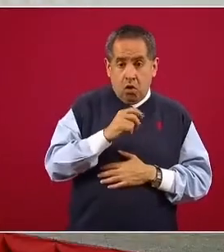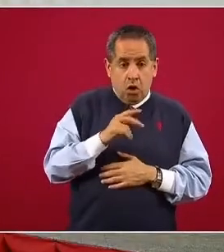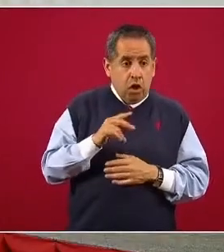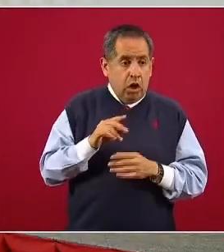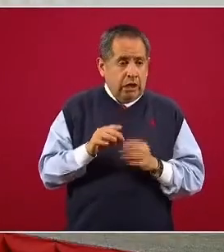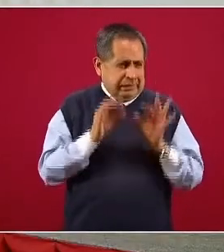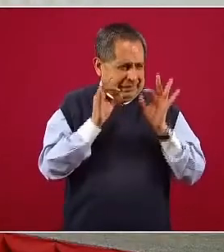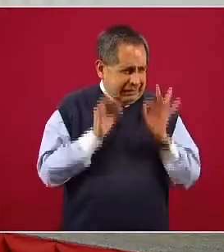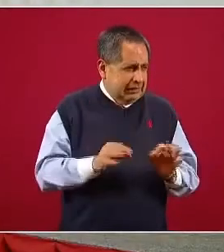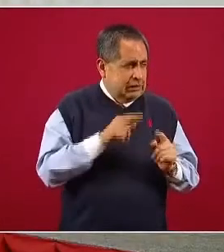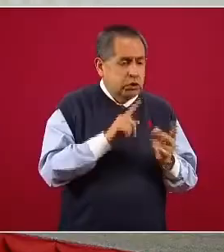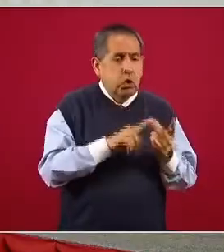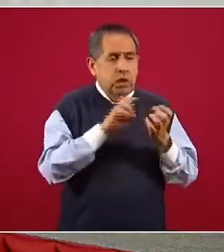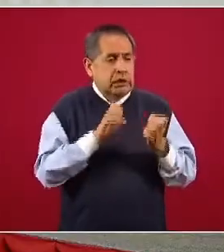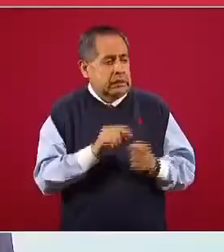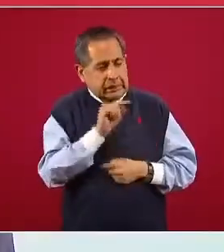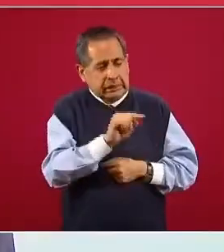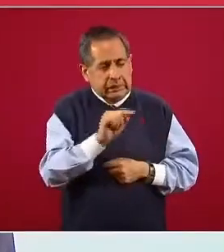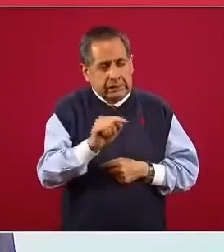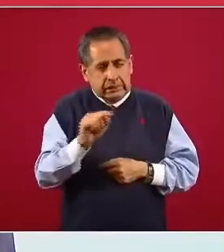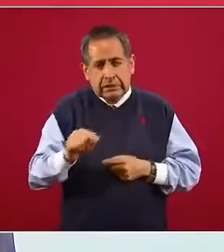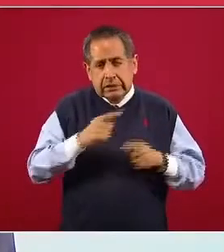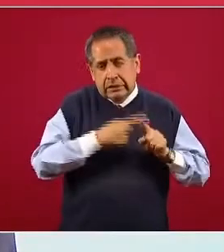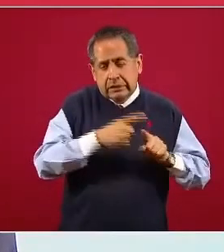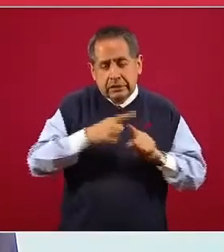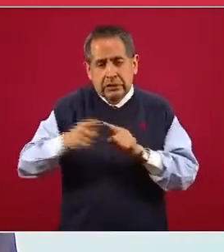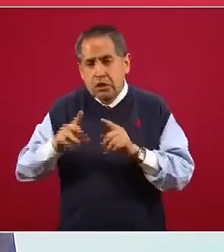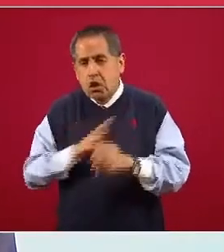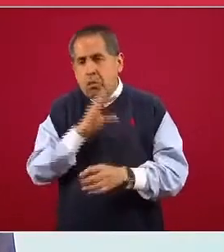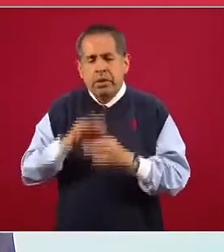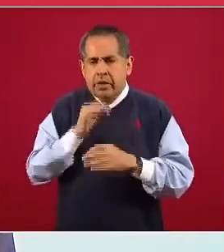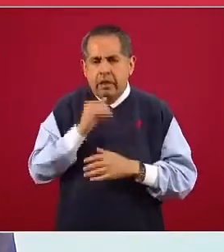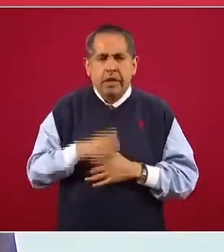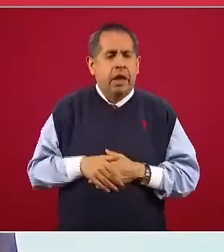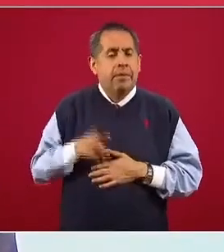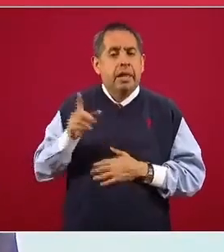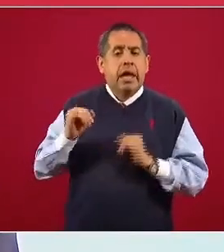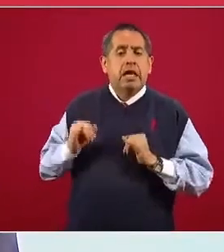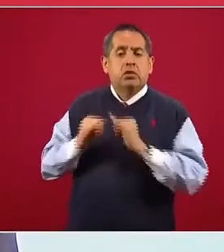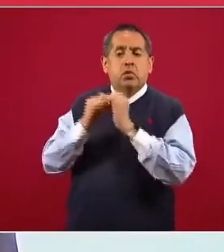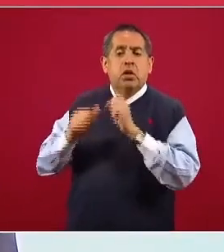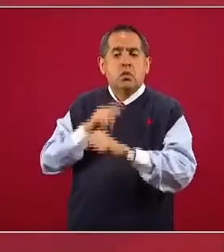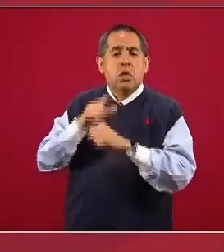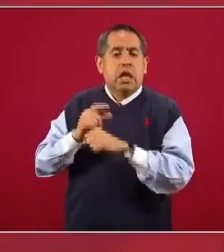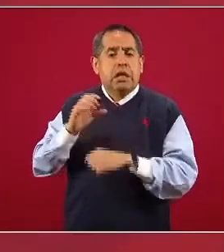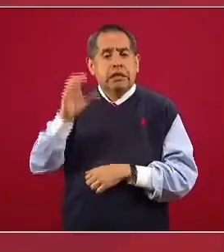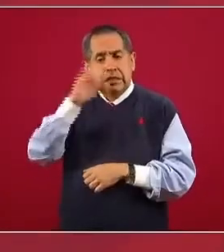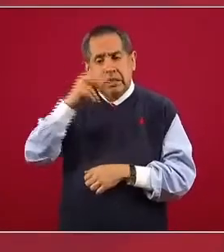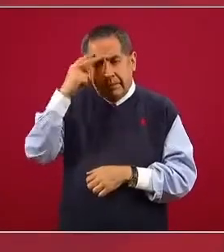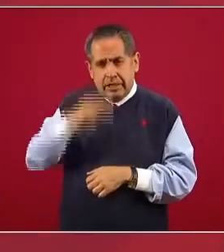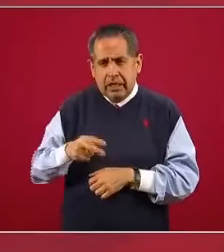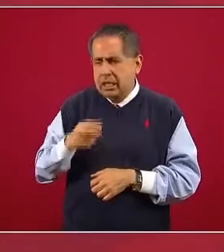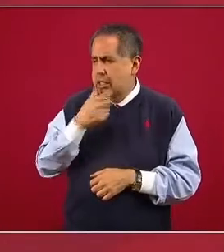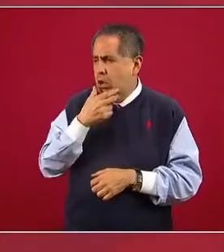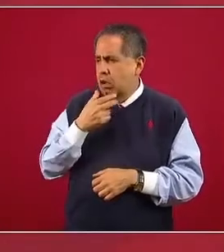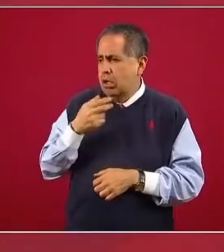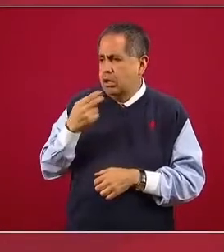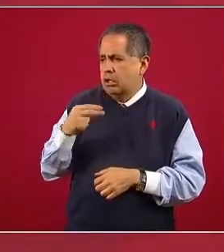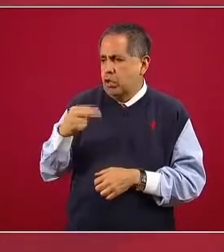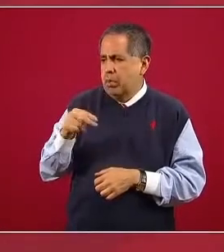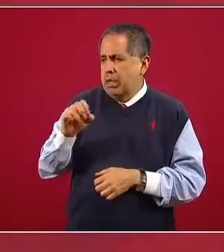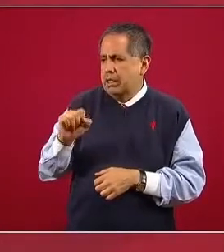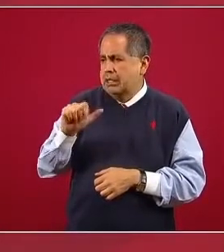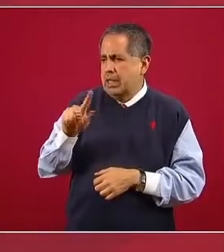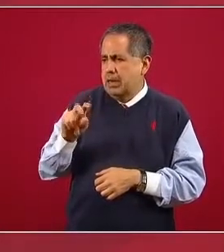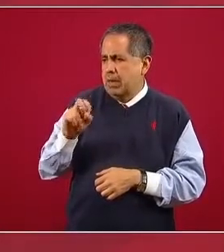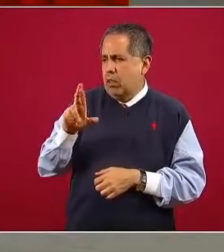descripción sistemática de todas las series de casos. El Instituto Nacional de Ciencias Médicas y Nutrición, Salvador Subirán, publicó